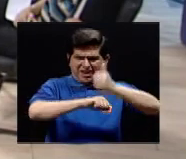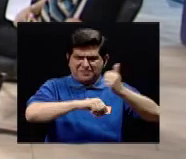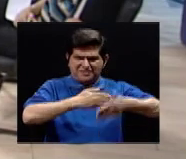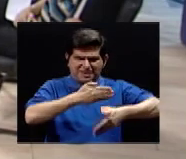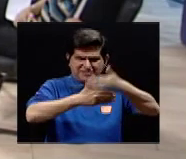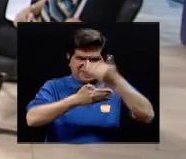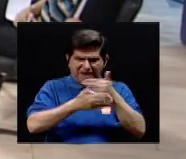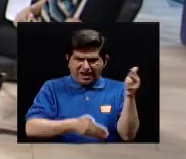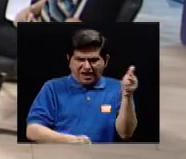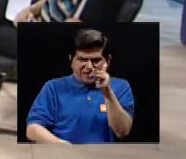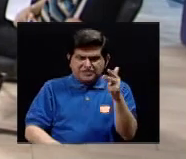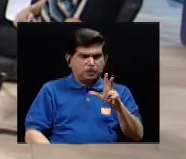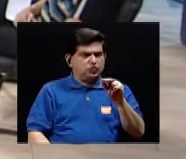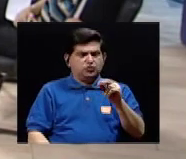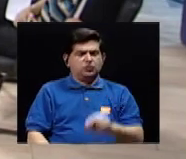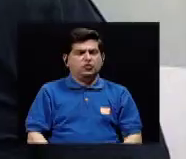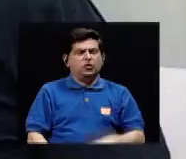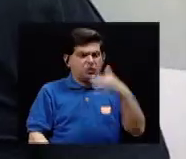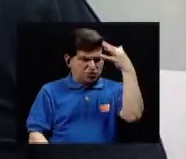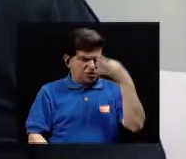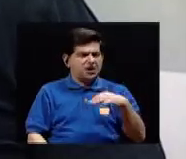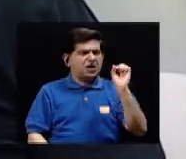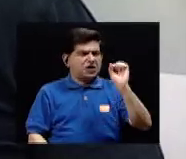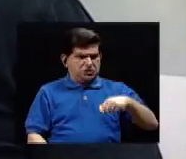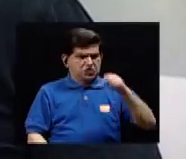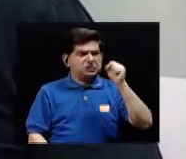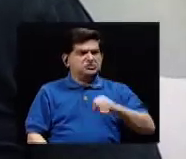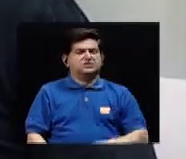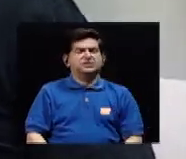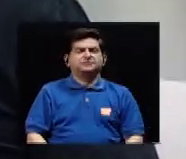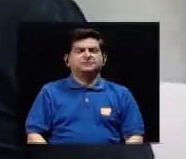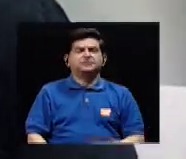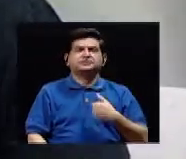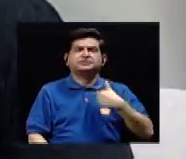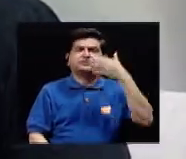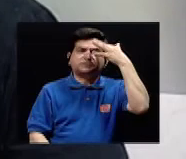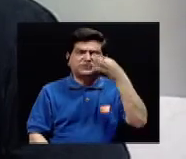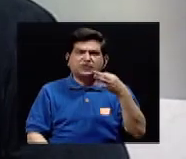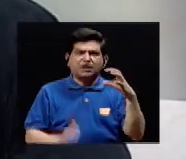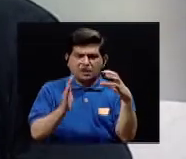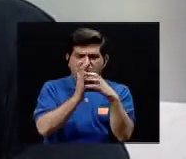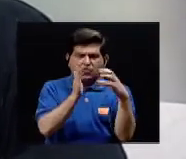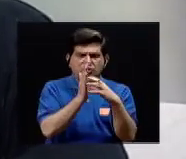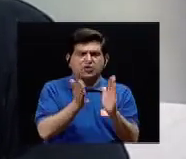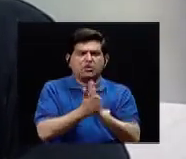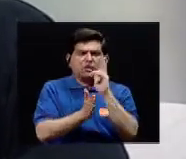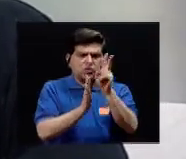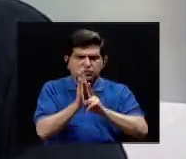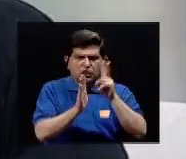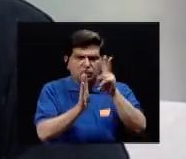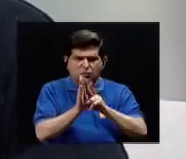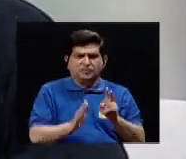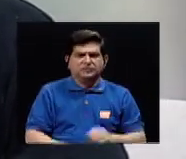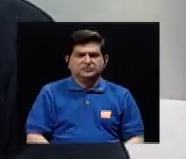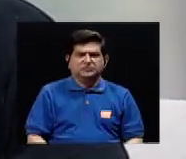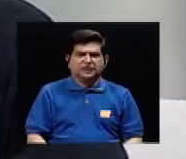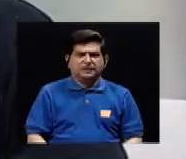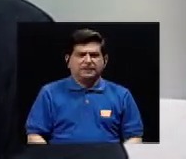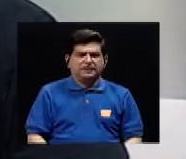definida previo a la filmación? Ah, no, yo creo que sí. A ver, yo creo que un guión para documental es